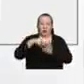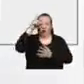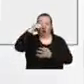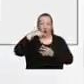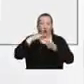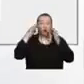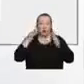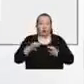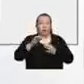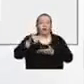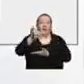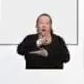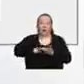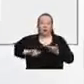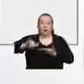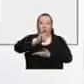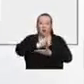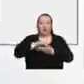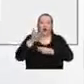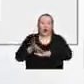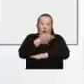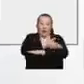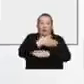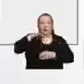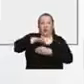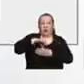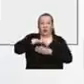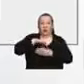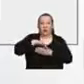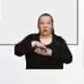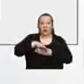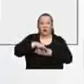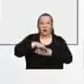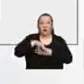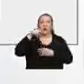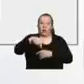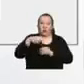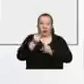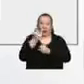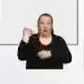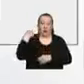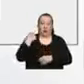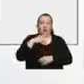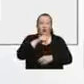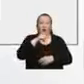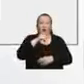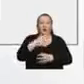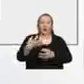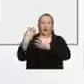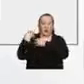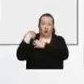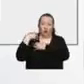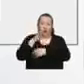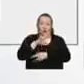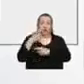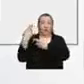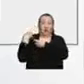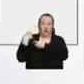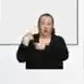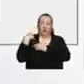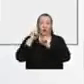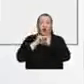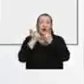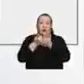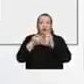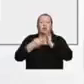democrática que es anticipar elecciones pero como tiene esa atribución la asamblea y el presidente se ha llamado en ecuador la